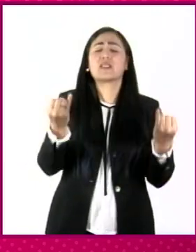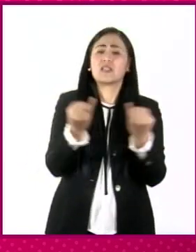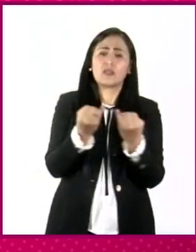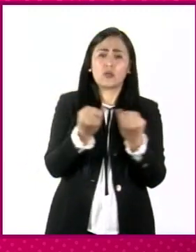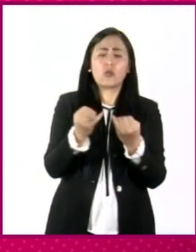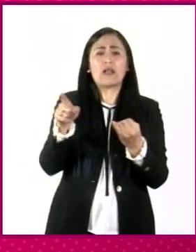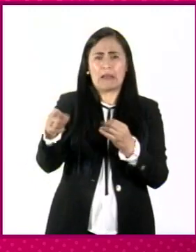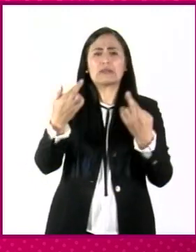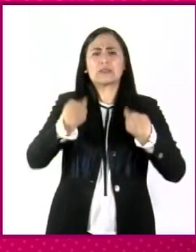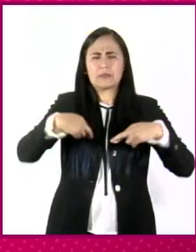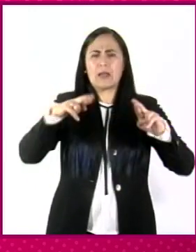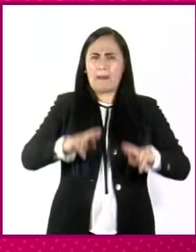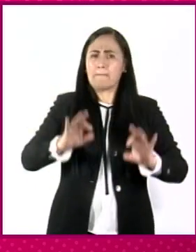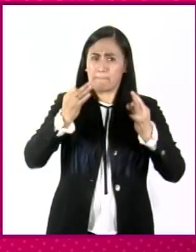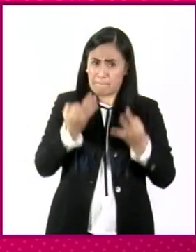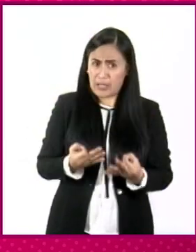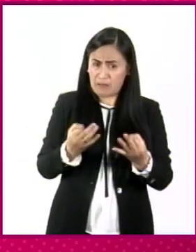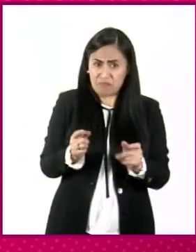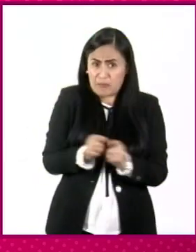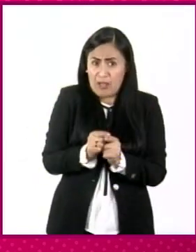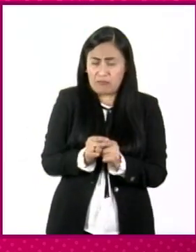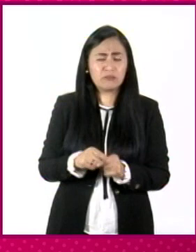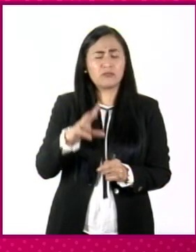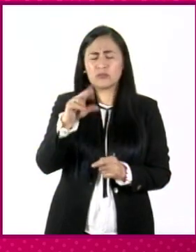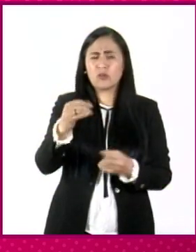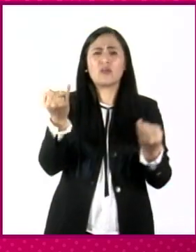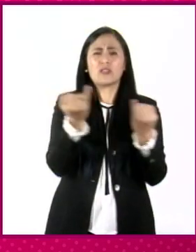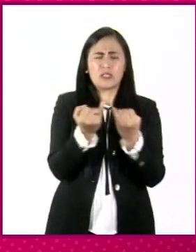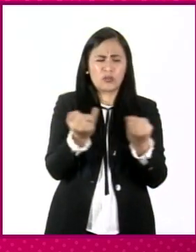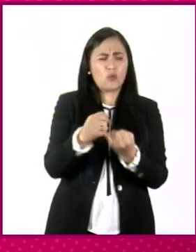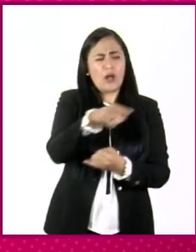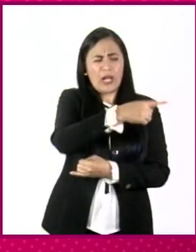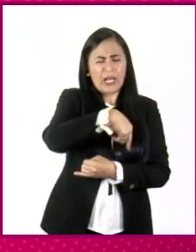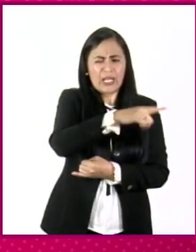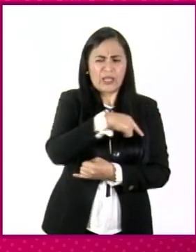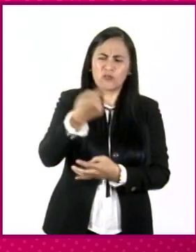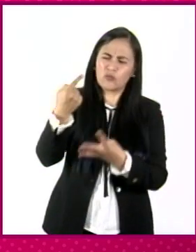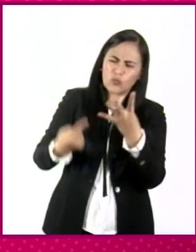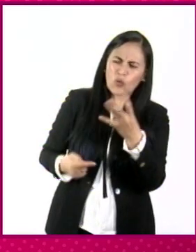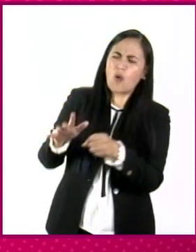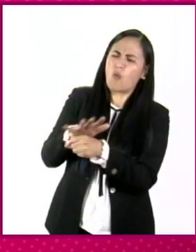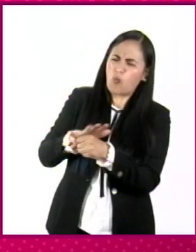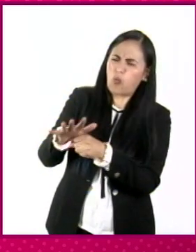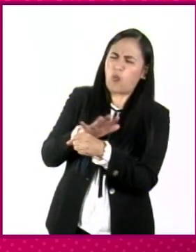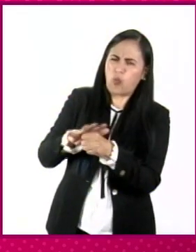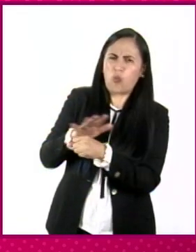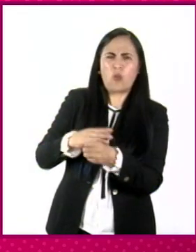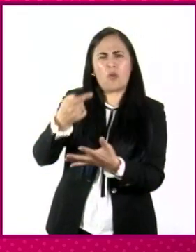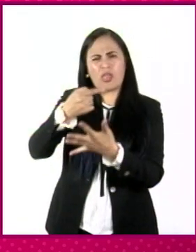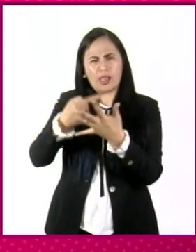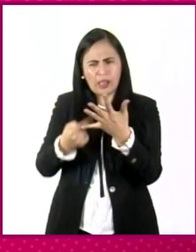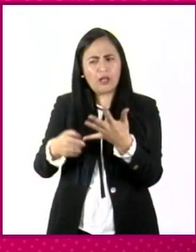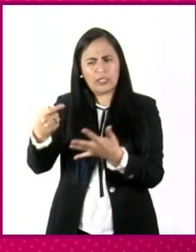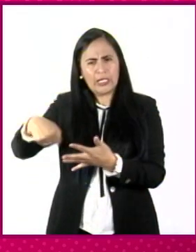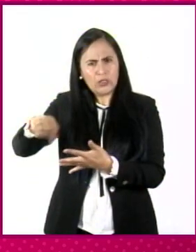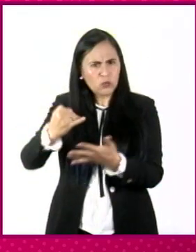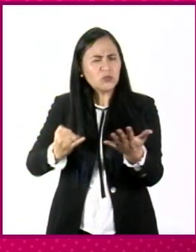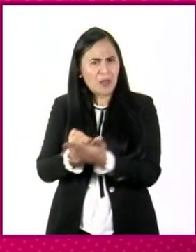la representación, sino también para poder incidir de alguna forma en la toma de decisiones de carácter público, hacer que los